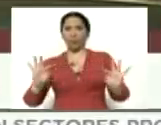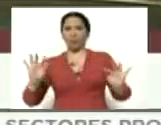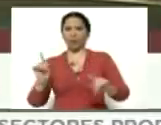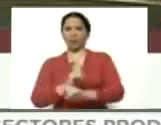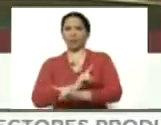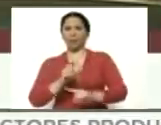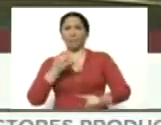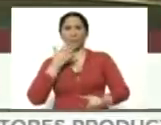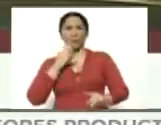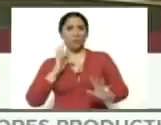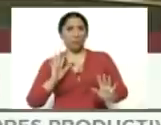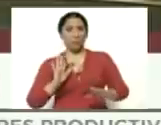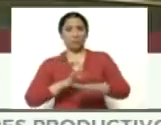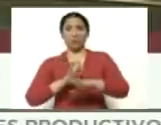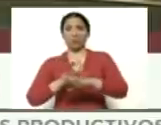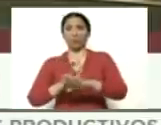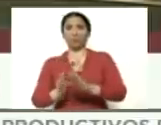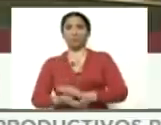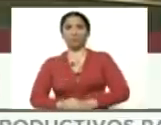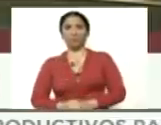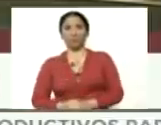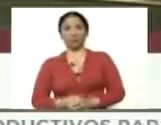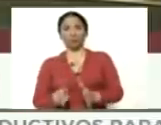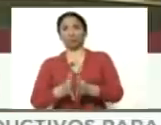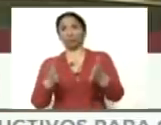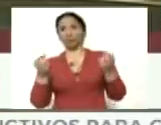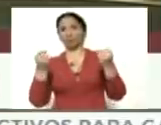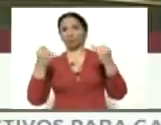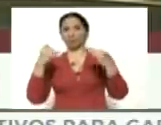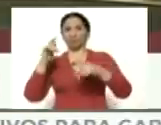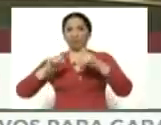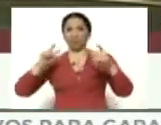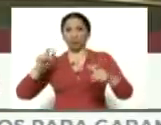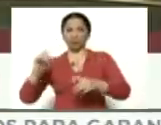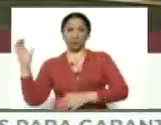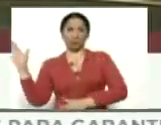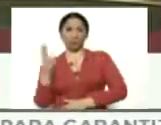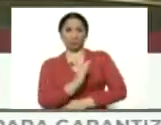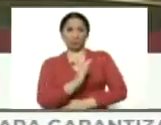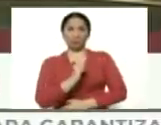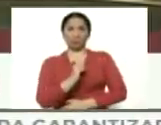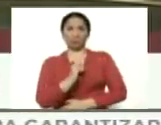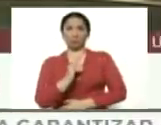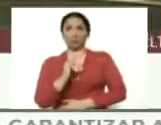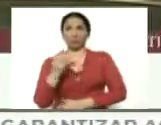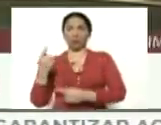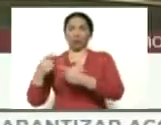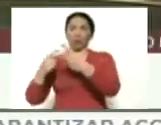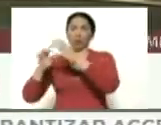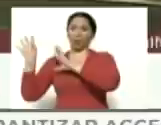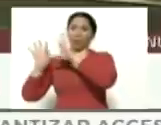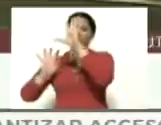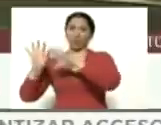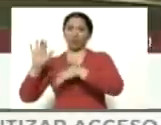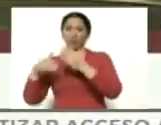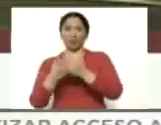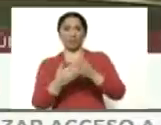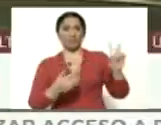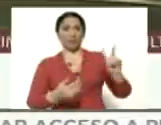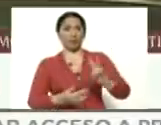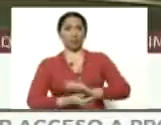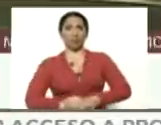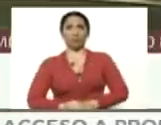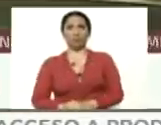caso de la inmensa cantidad de connacionales que están regresando desde nuestras fronteras occidentales y nuestra frontera